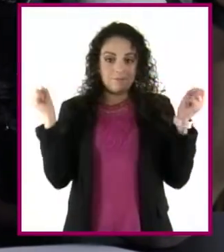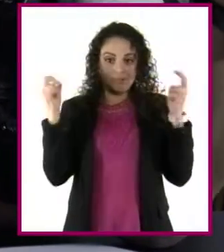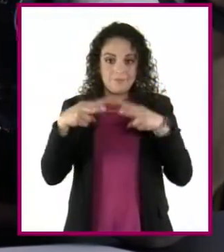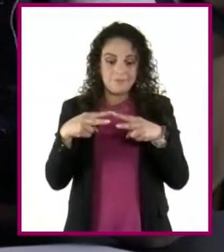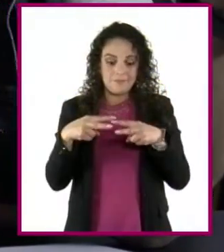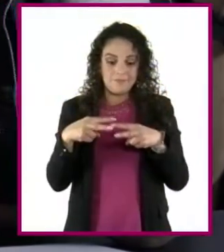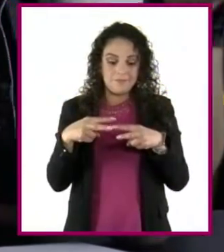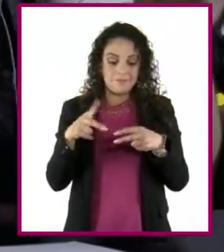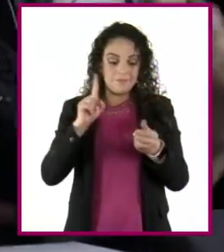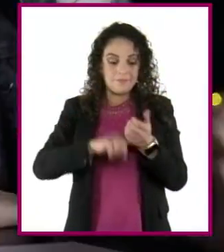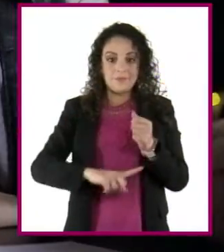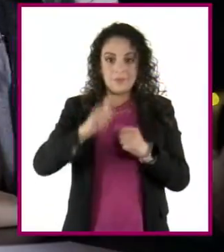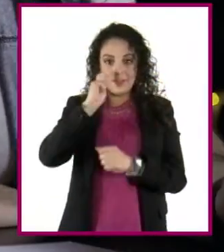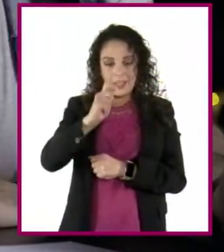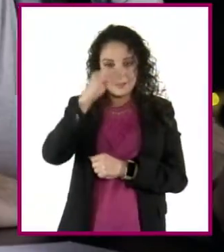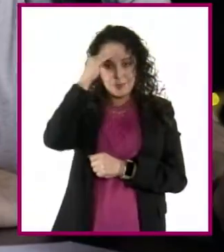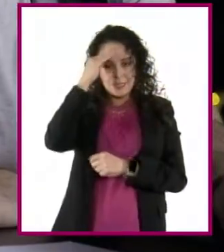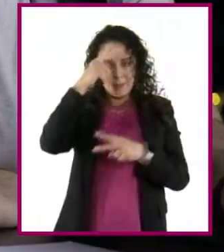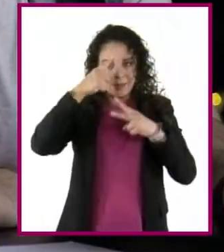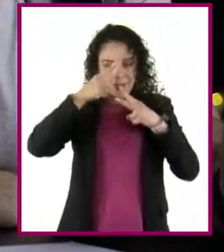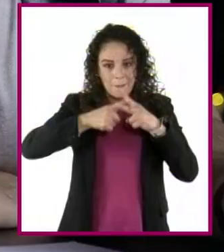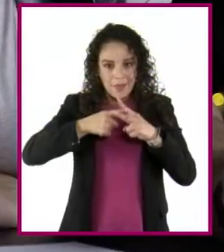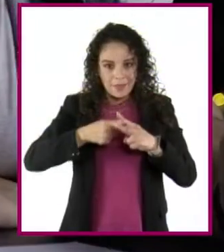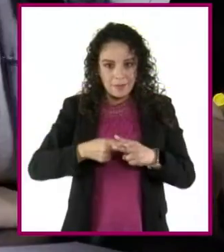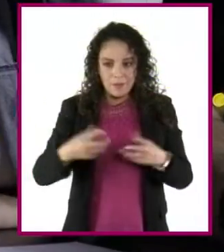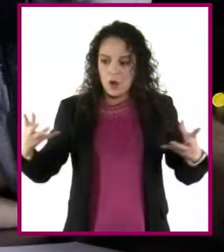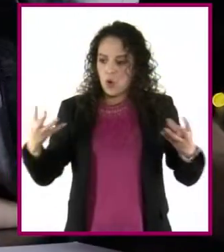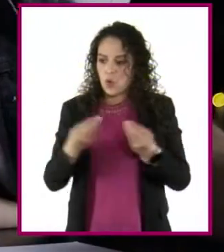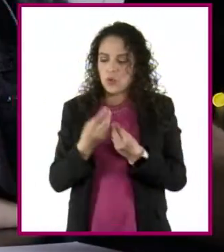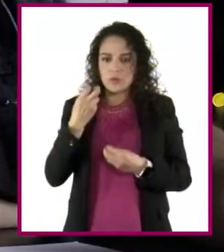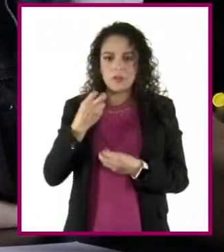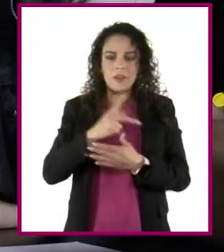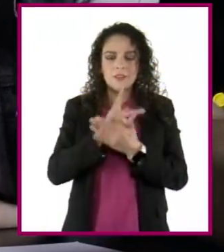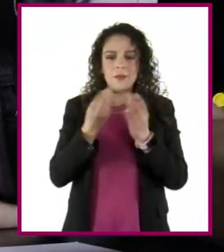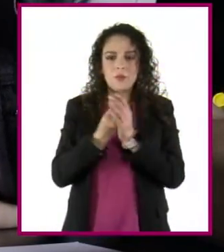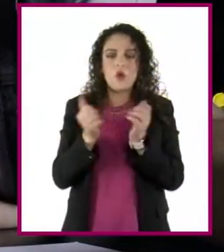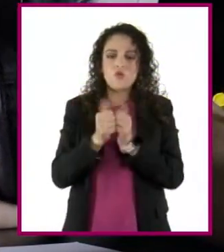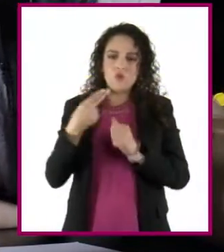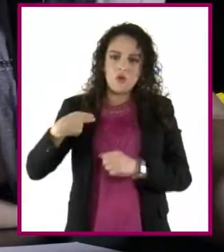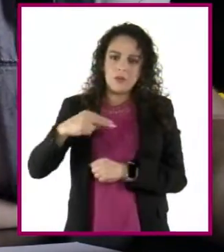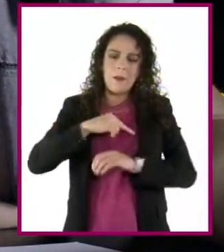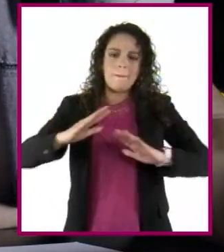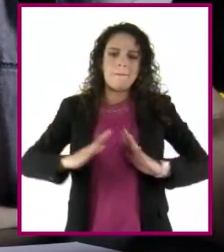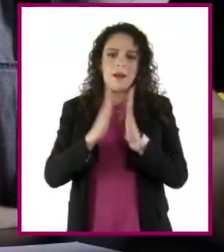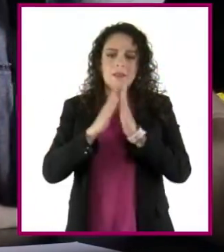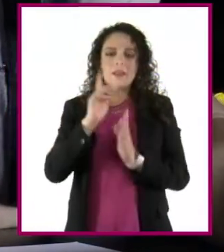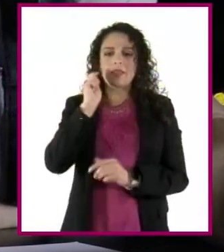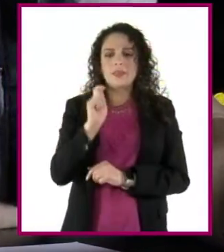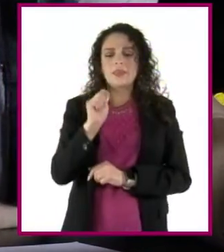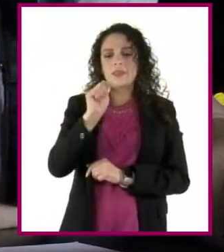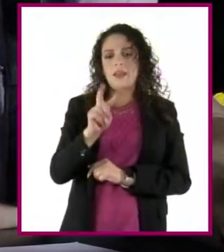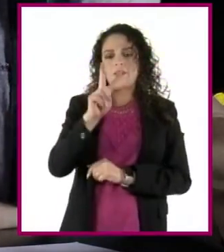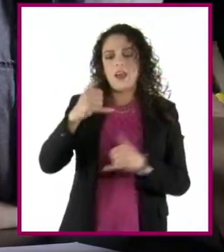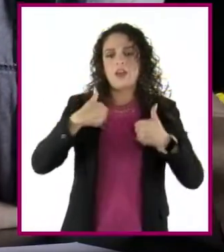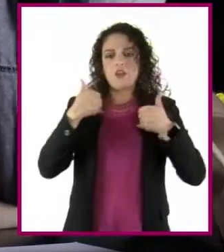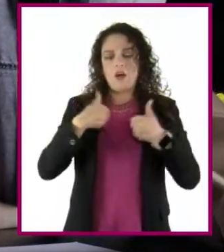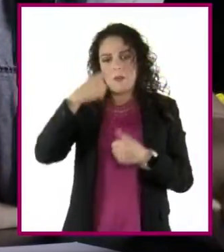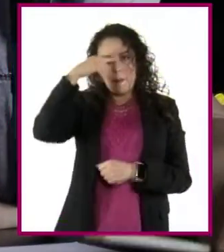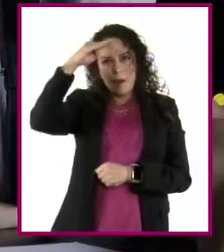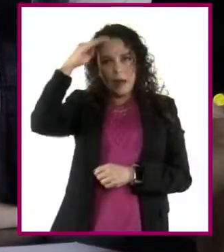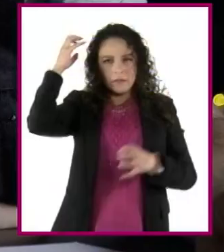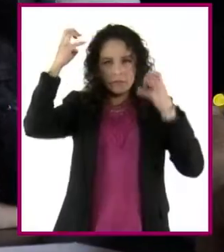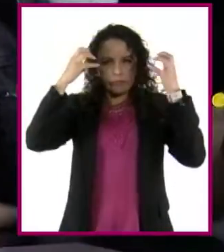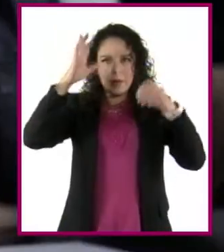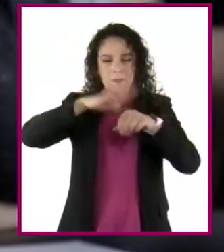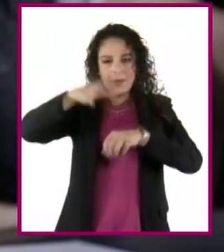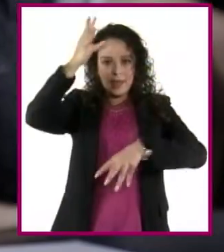de Pensamiento Matemático. Haz este programa con nosotros, participa con Jóvenes en TV, un espacio de reflexión y construcción de